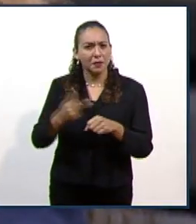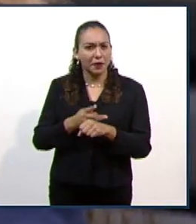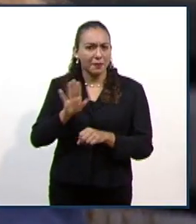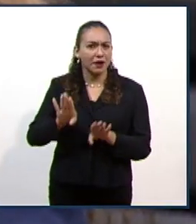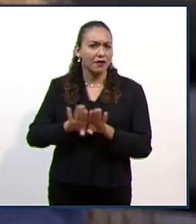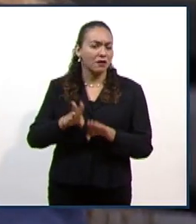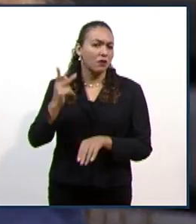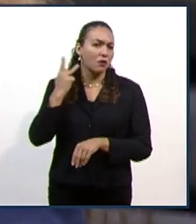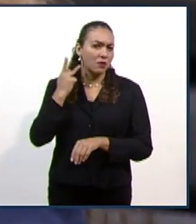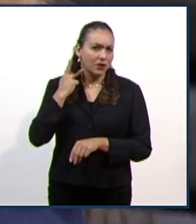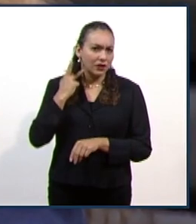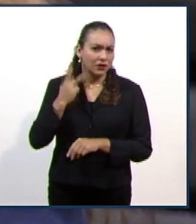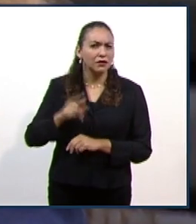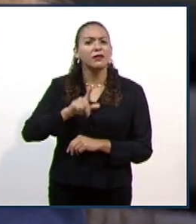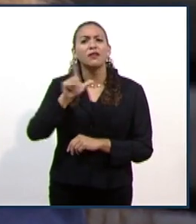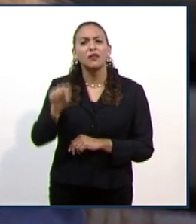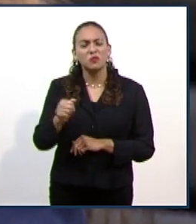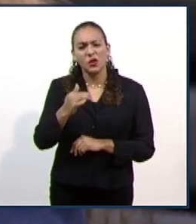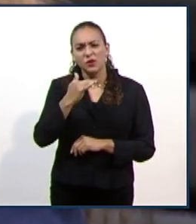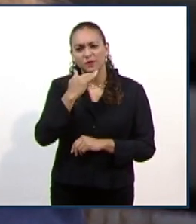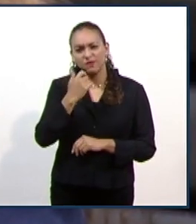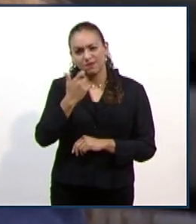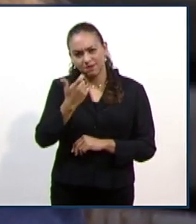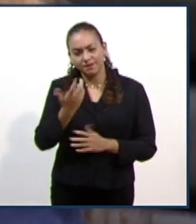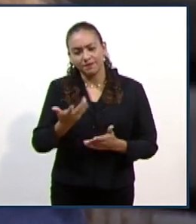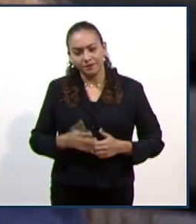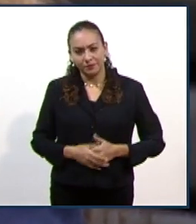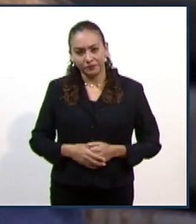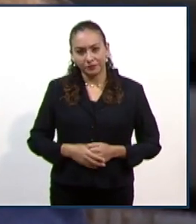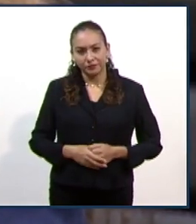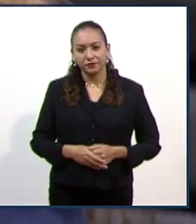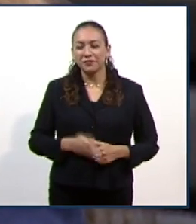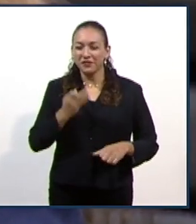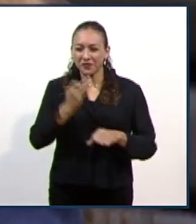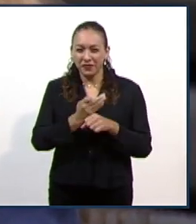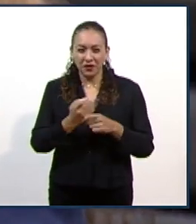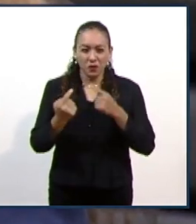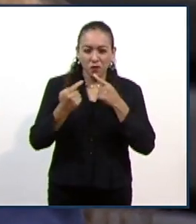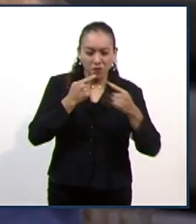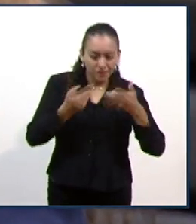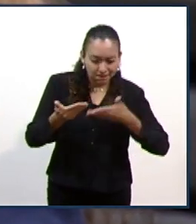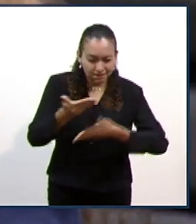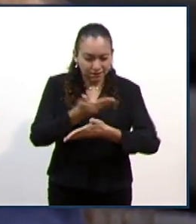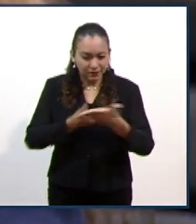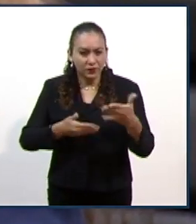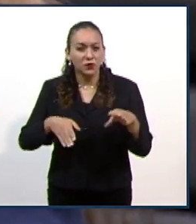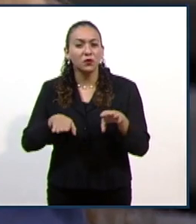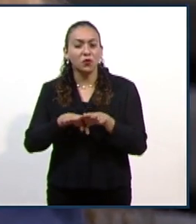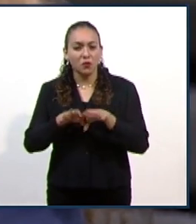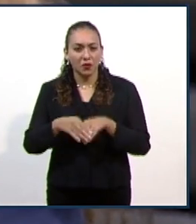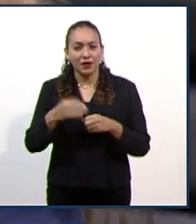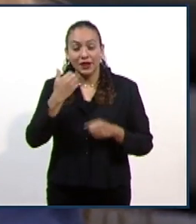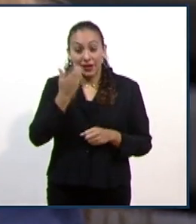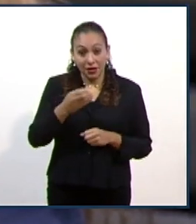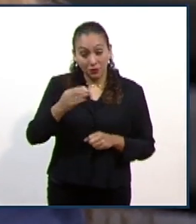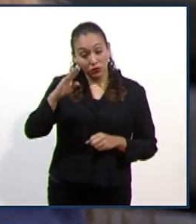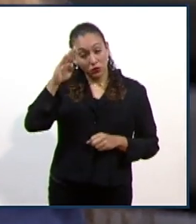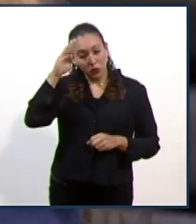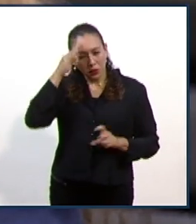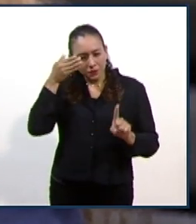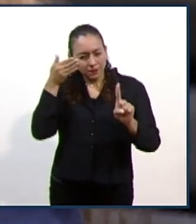procesos deben asegurar como únicos elementos ineludibles que haya criterios de selección